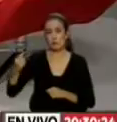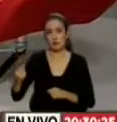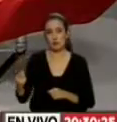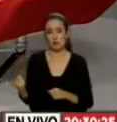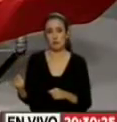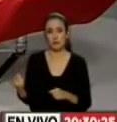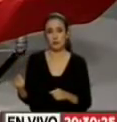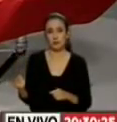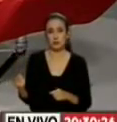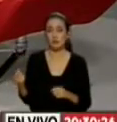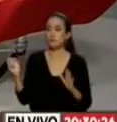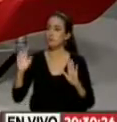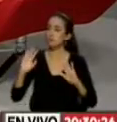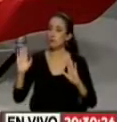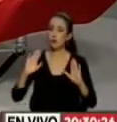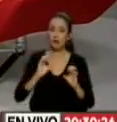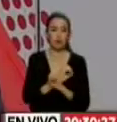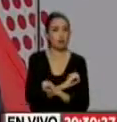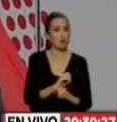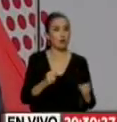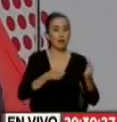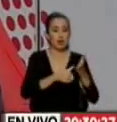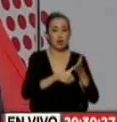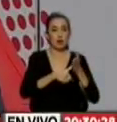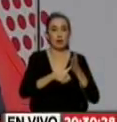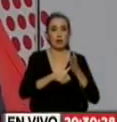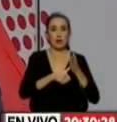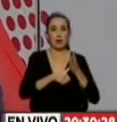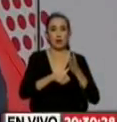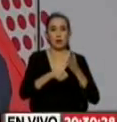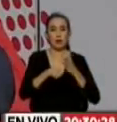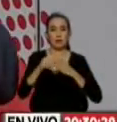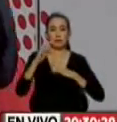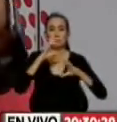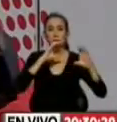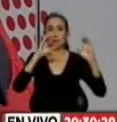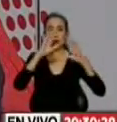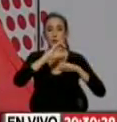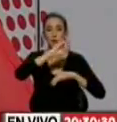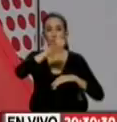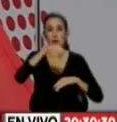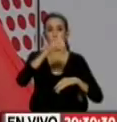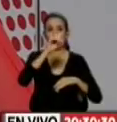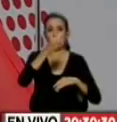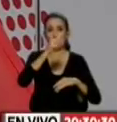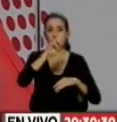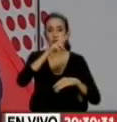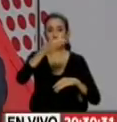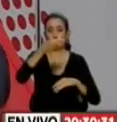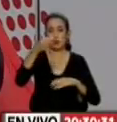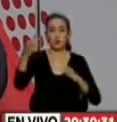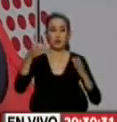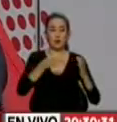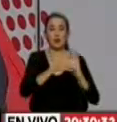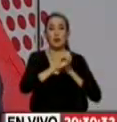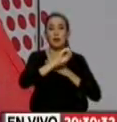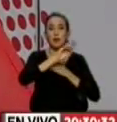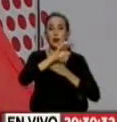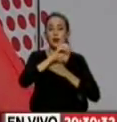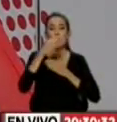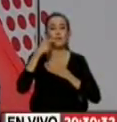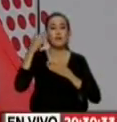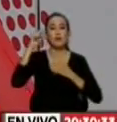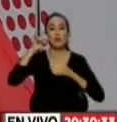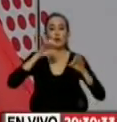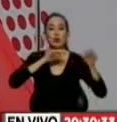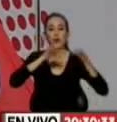Se afirmó a través del ministro de Comunicación, el señor Jorge Rodríguez, que se lo iba a hacer en el foro de la CEPAL. Y esto en estos próximos días, que se